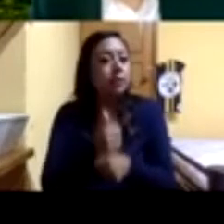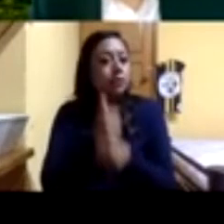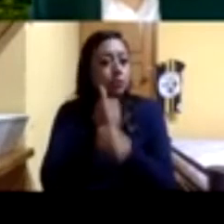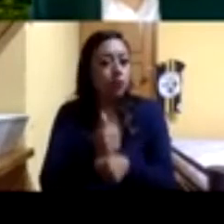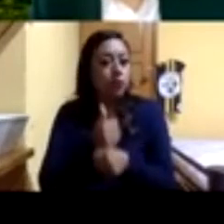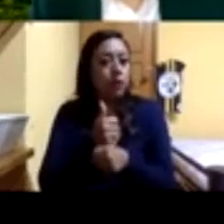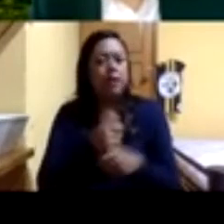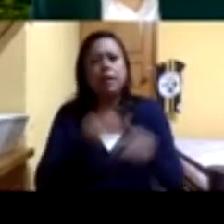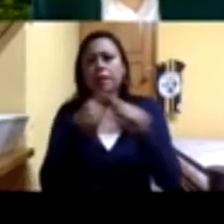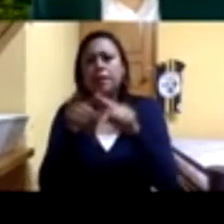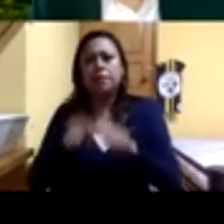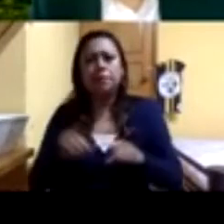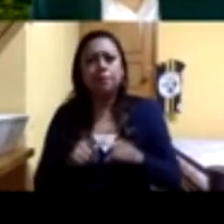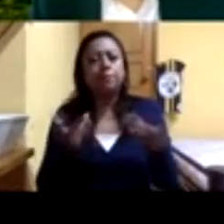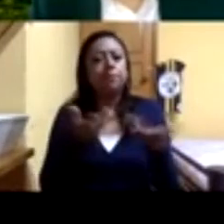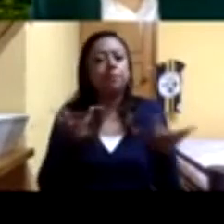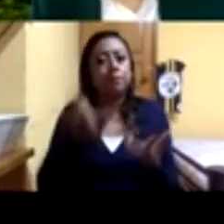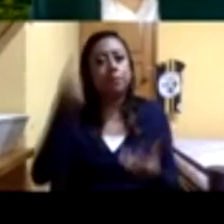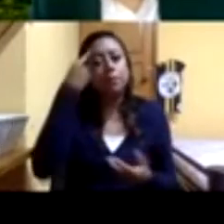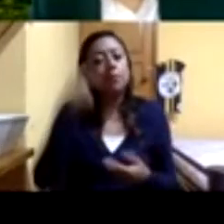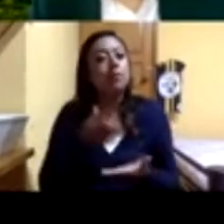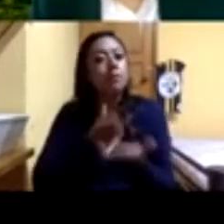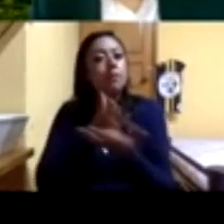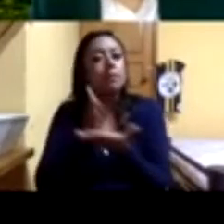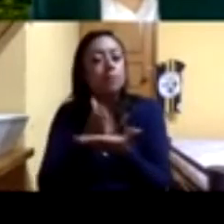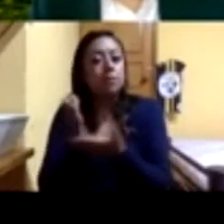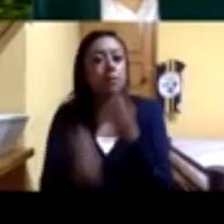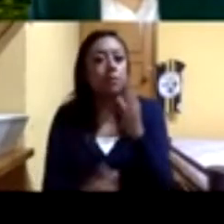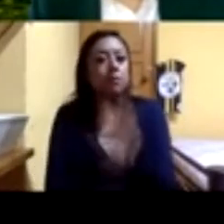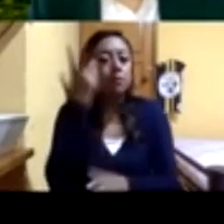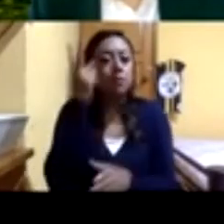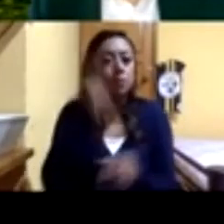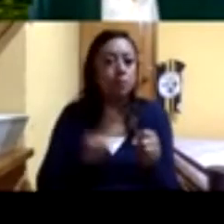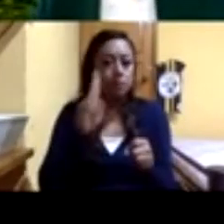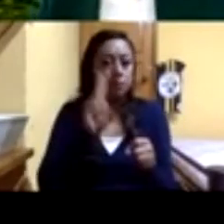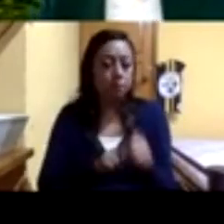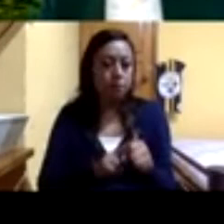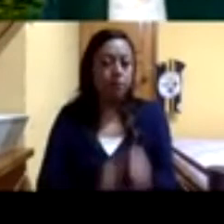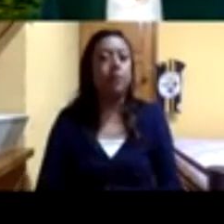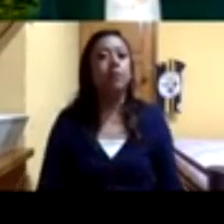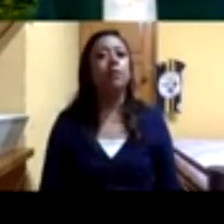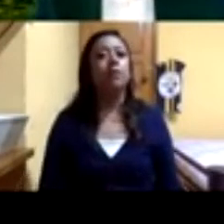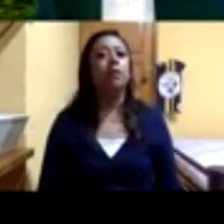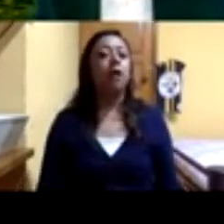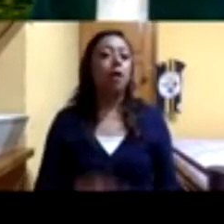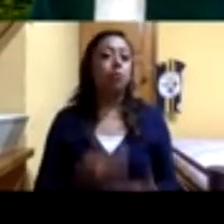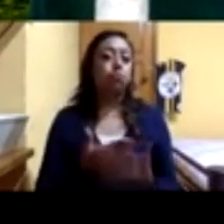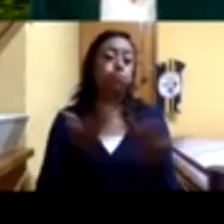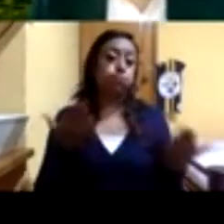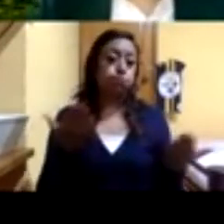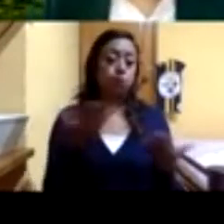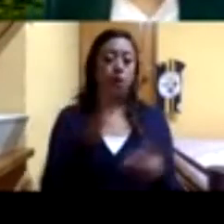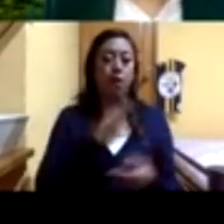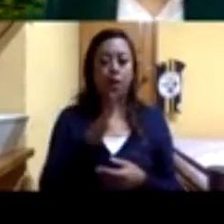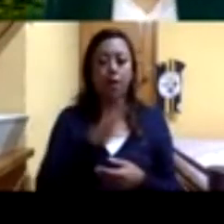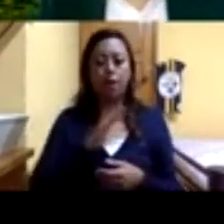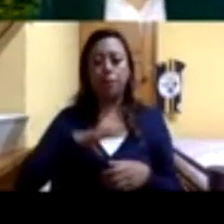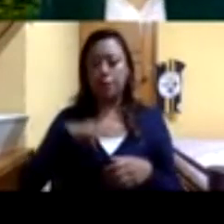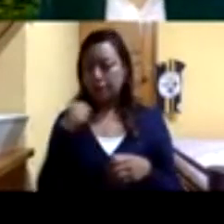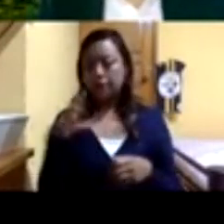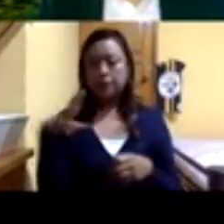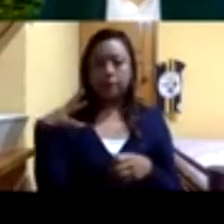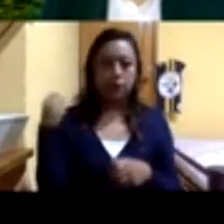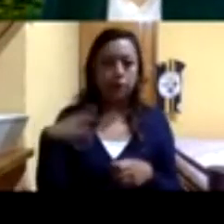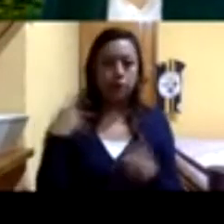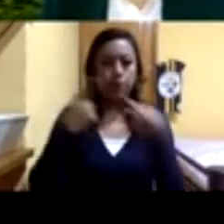hacia la nueva normalidad. A pesar de este esfuerzo, existen actores que se han